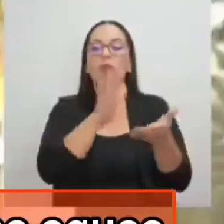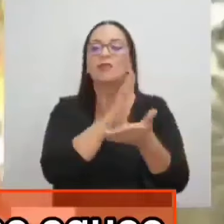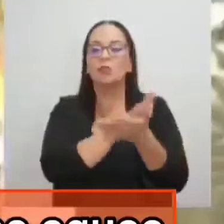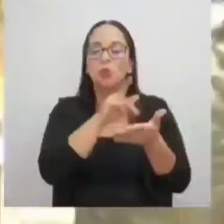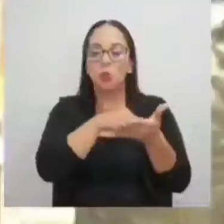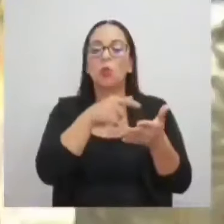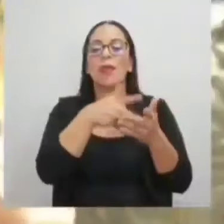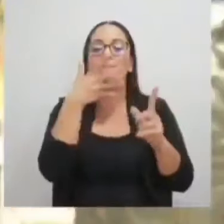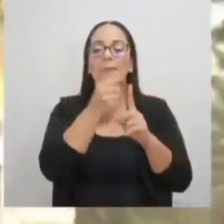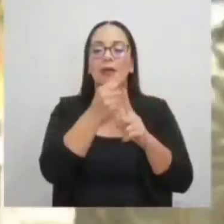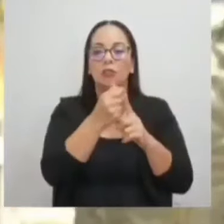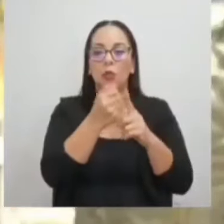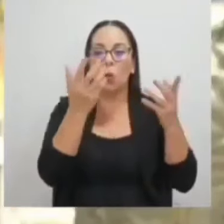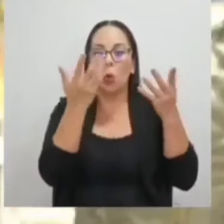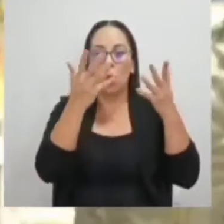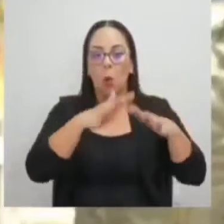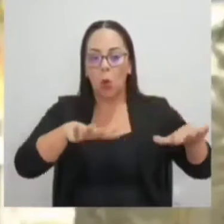de las aguas y todo lo demás.